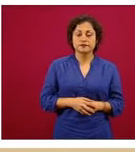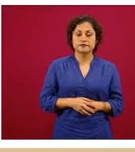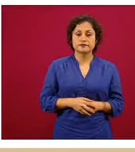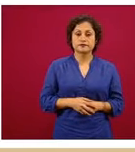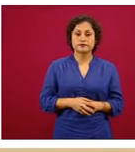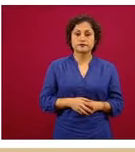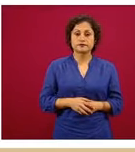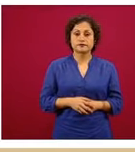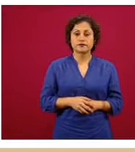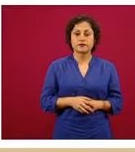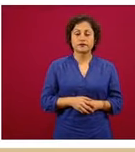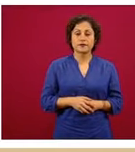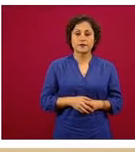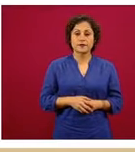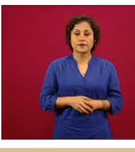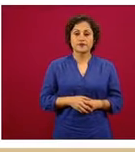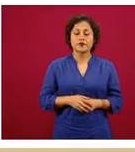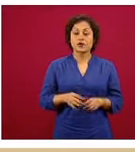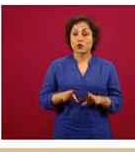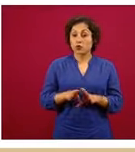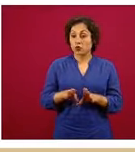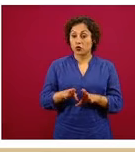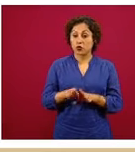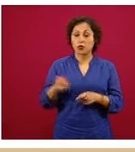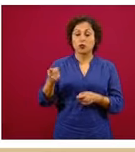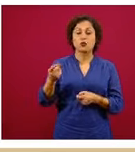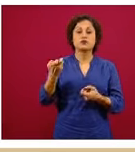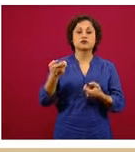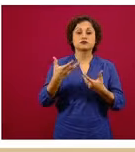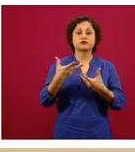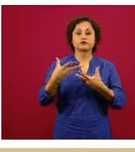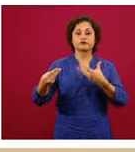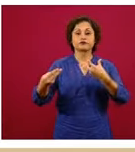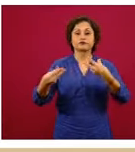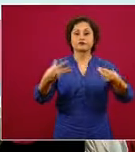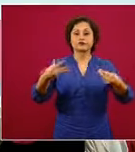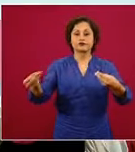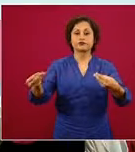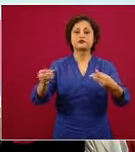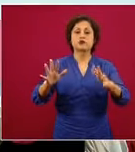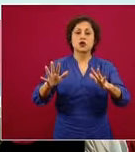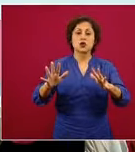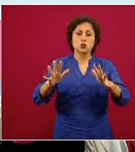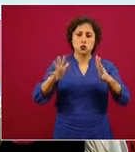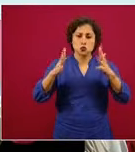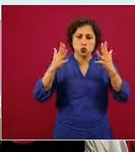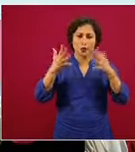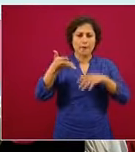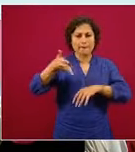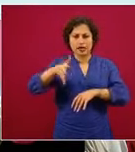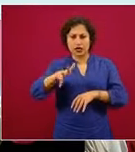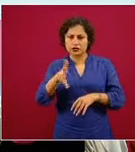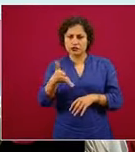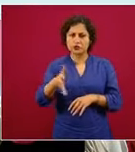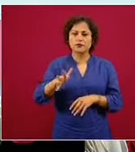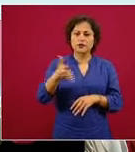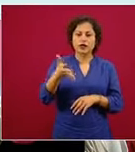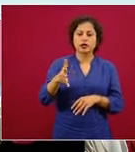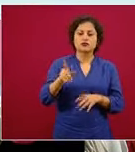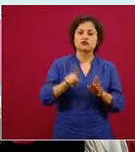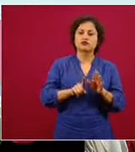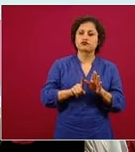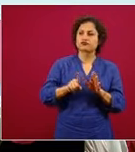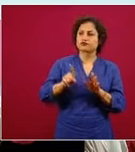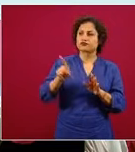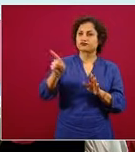llevado a cabo la transmisión, prácticamente una aceleración, digamos, mediana, una diagonal